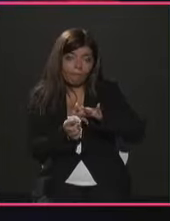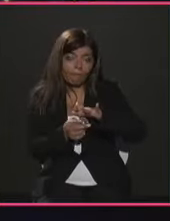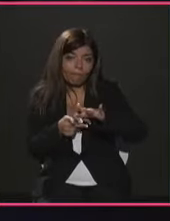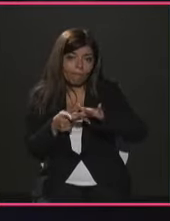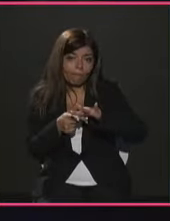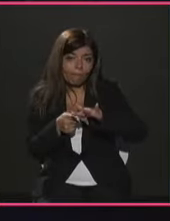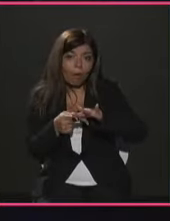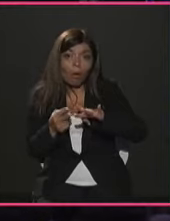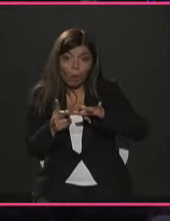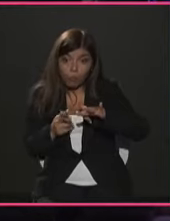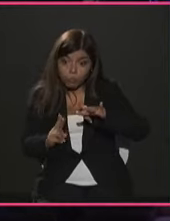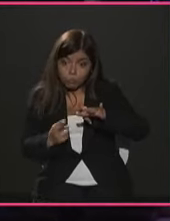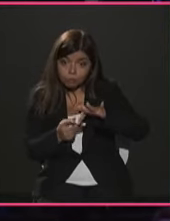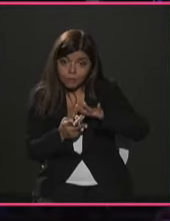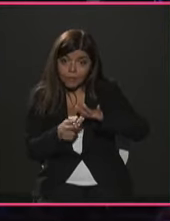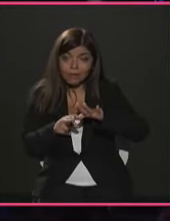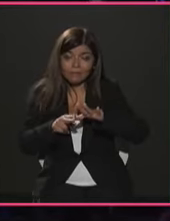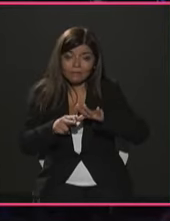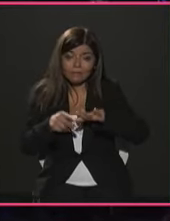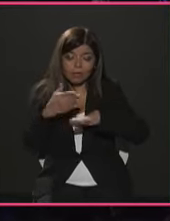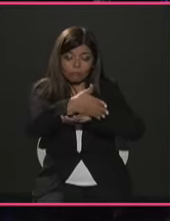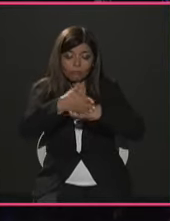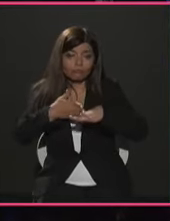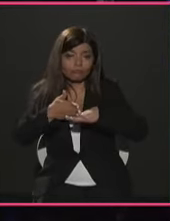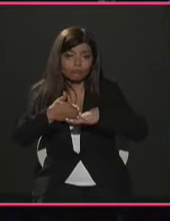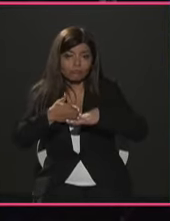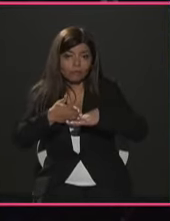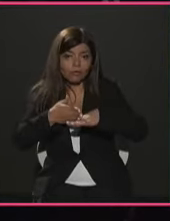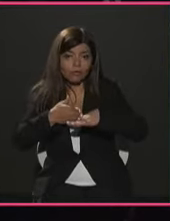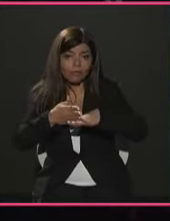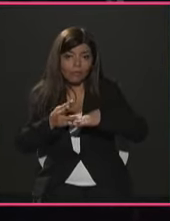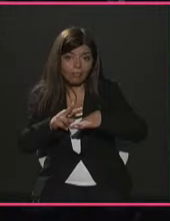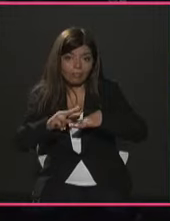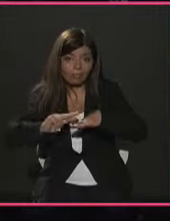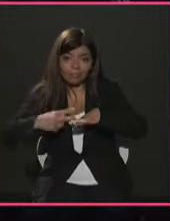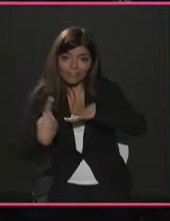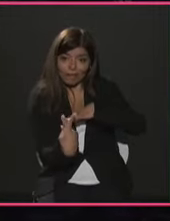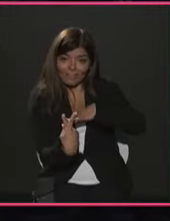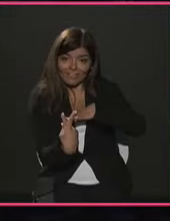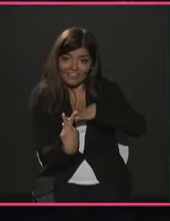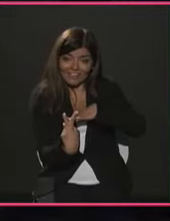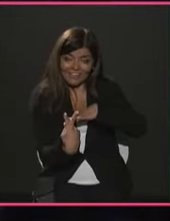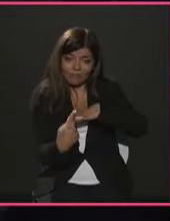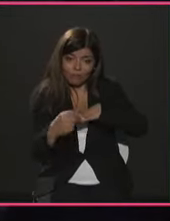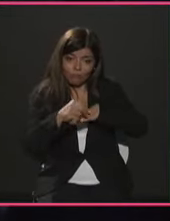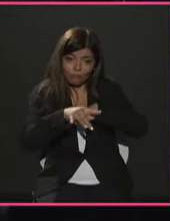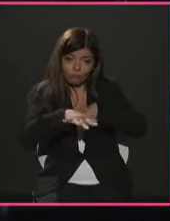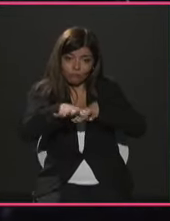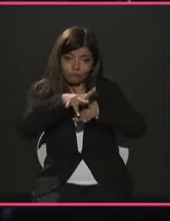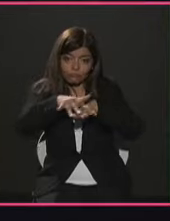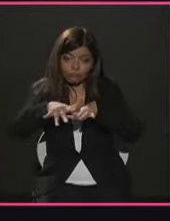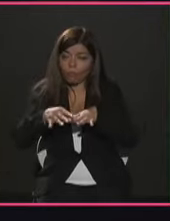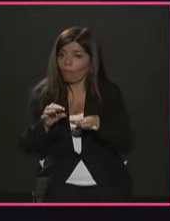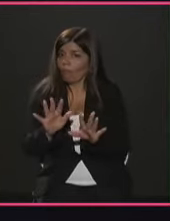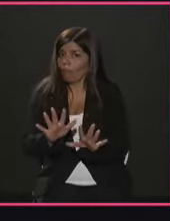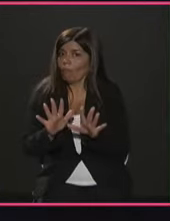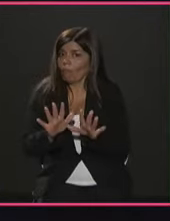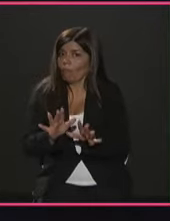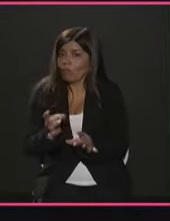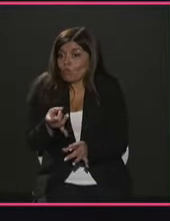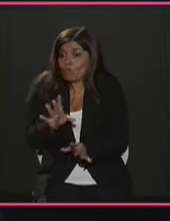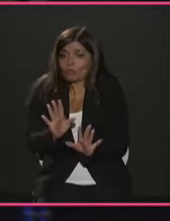lo reconstruye si ustedes la cortan por la mitad se duplican ya o sea es un ser extraordinario